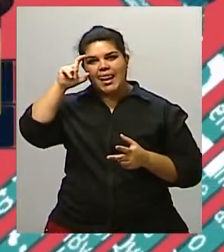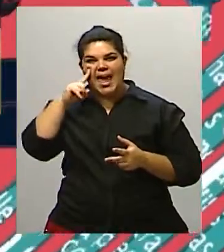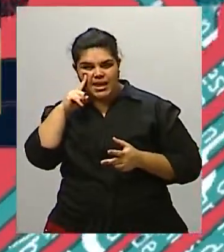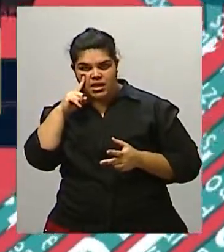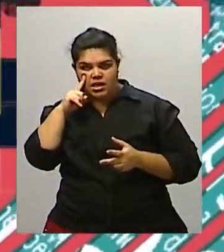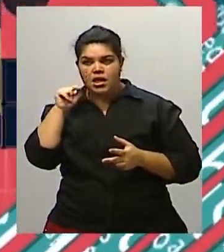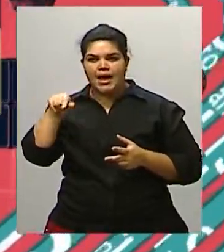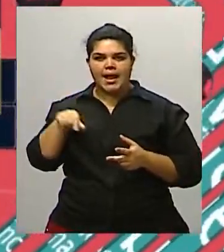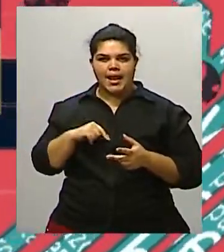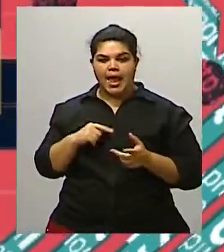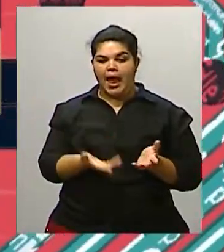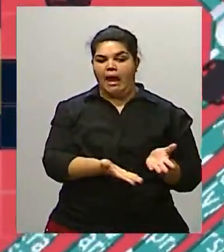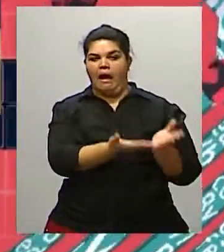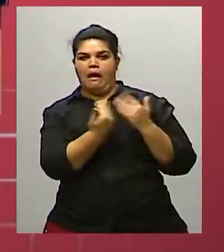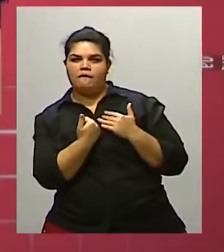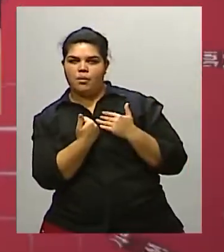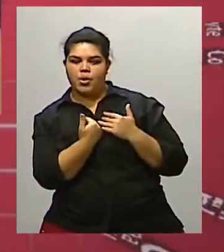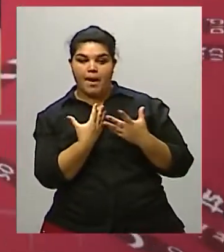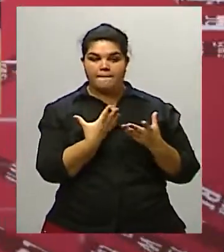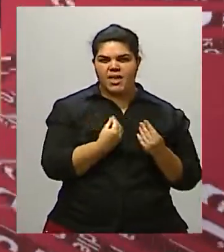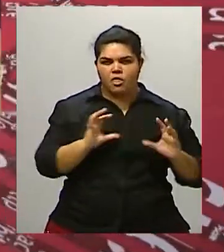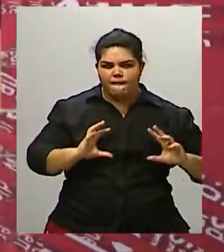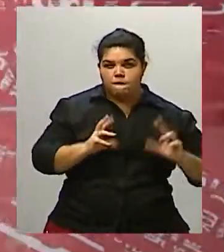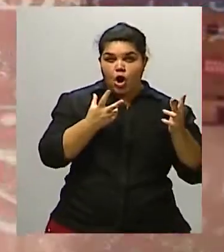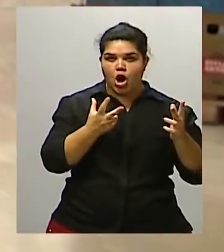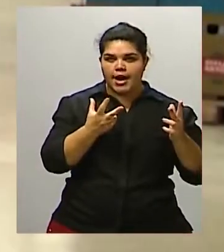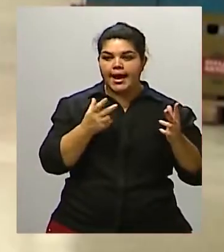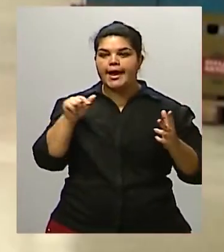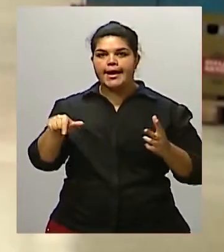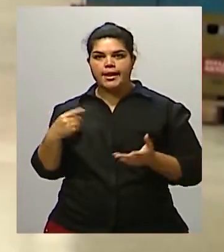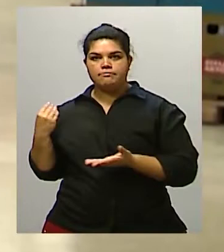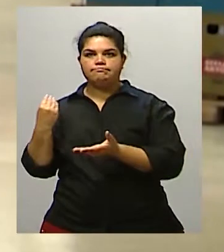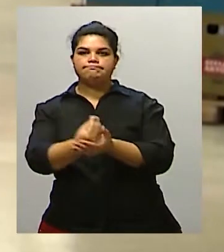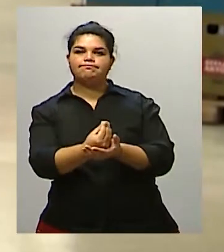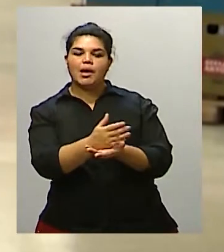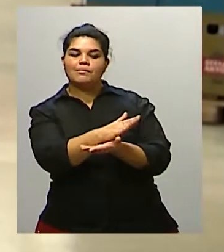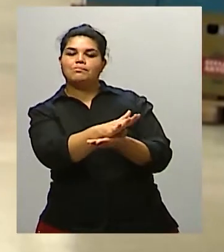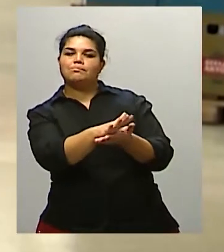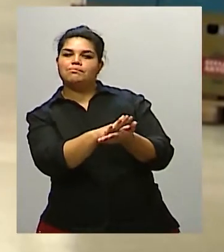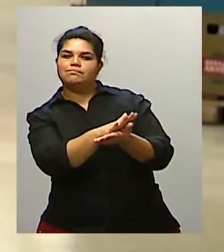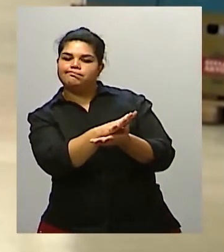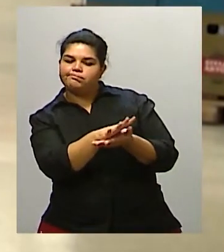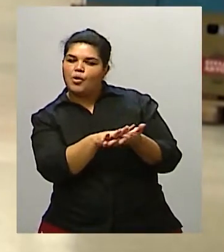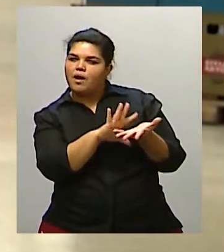es el programa de Milei, es un programa terrorífico, el programa económico y político.